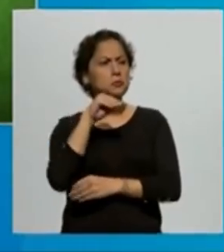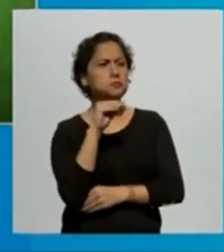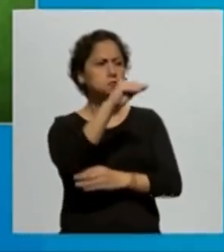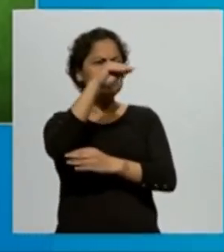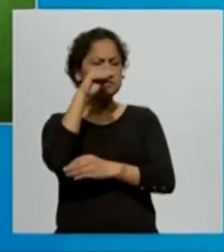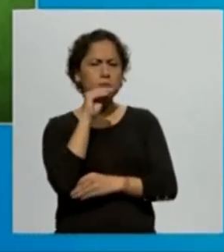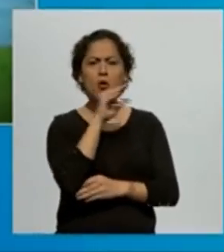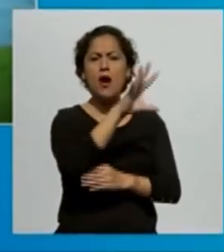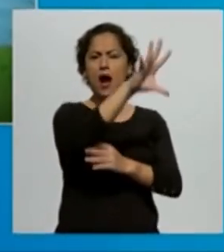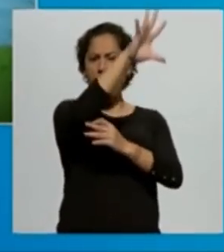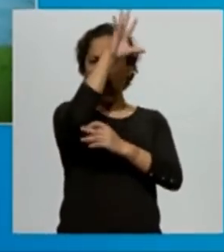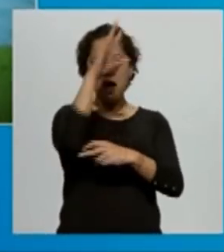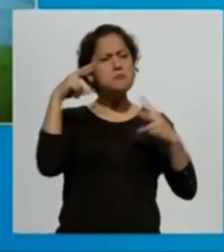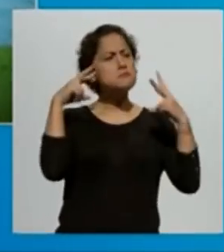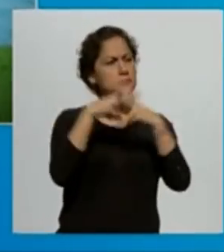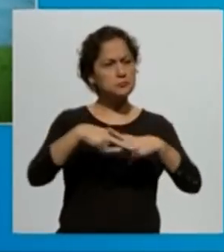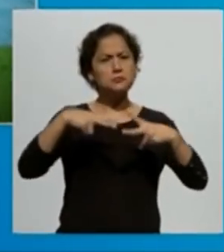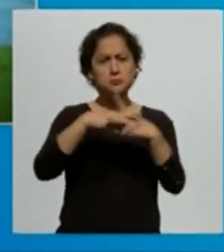falta!